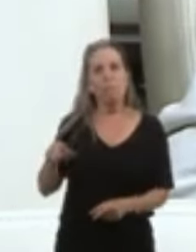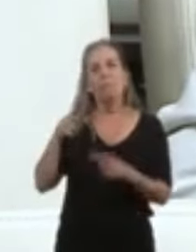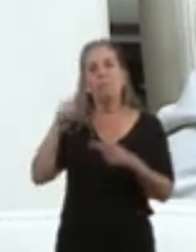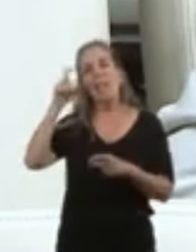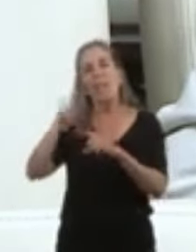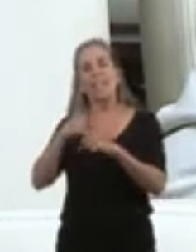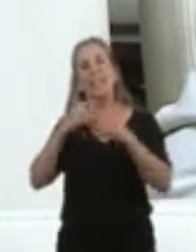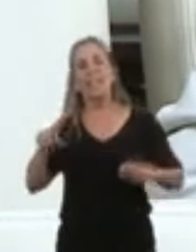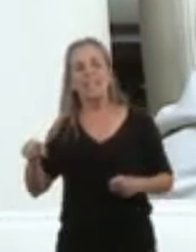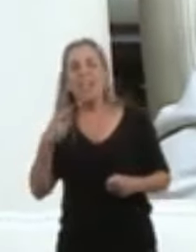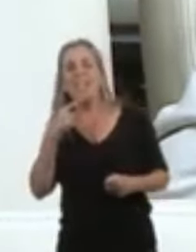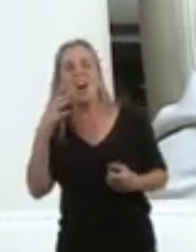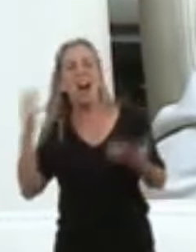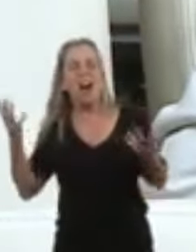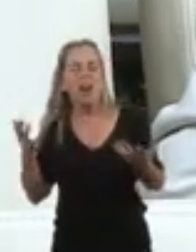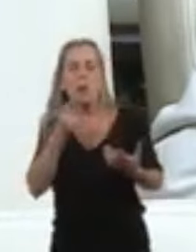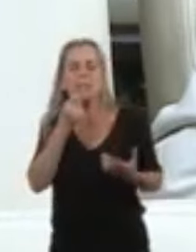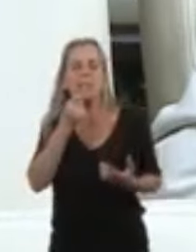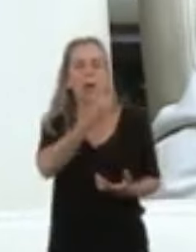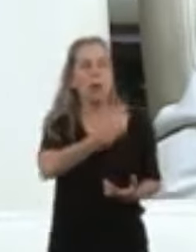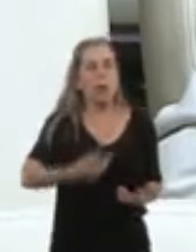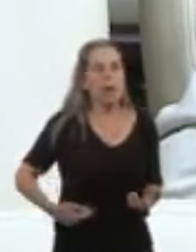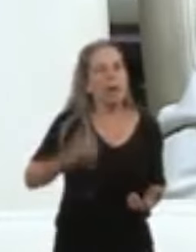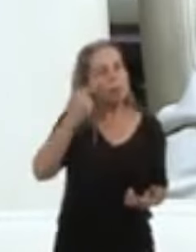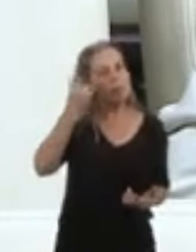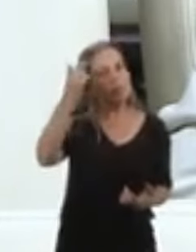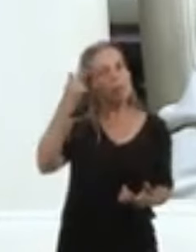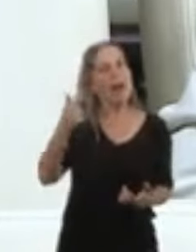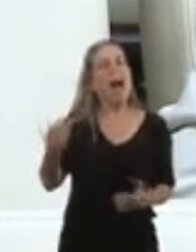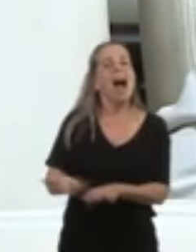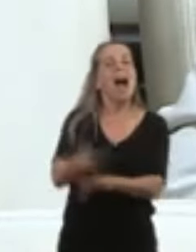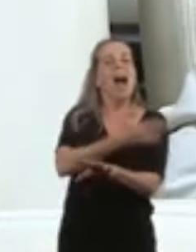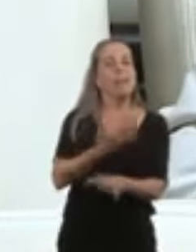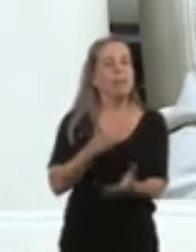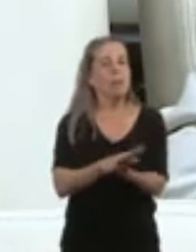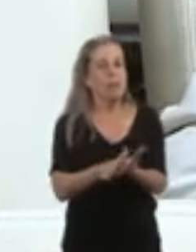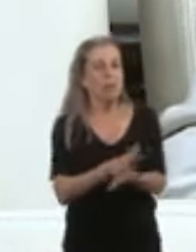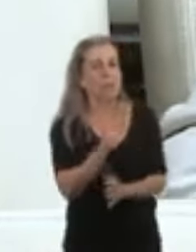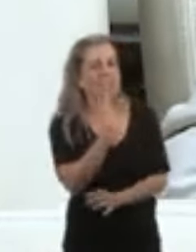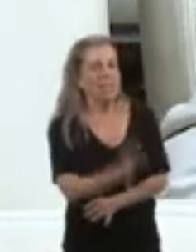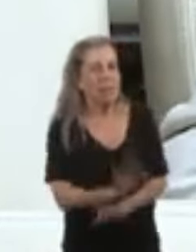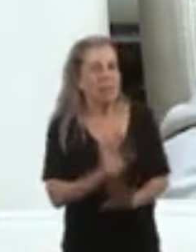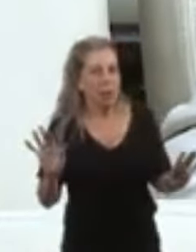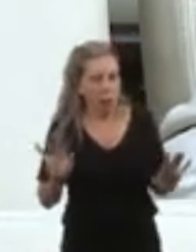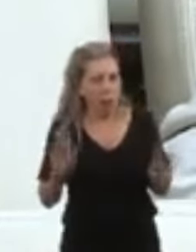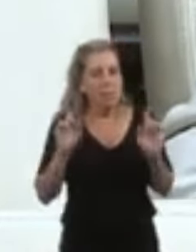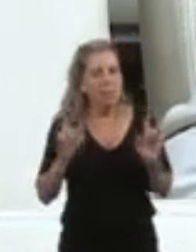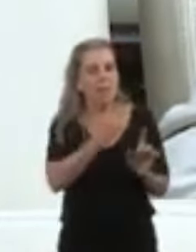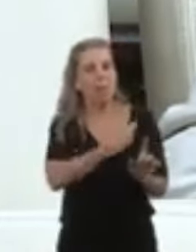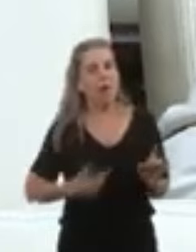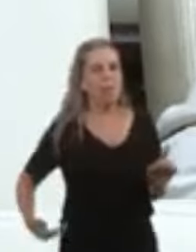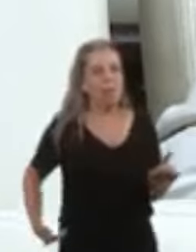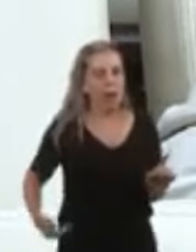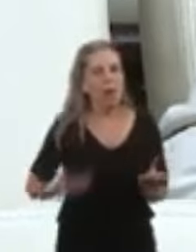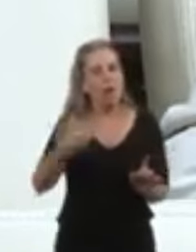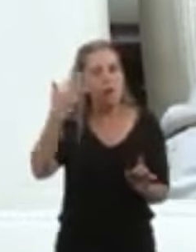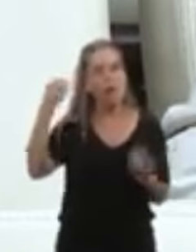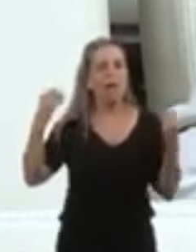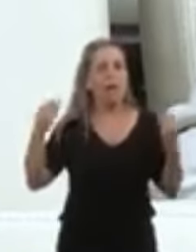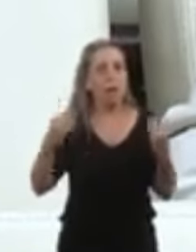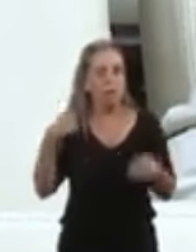ella hizo referencia que el gobierno podría previsto esta presunta falta teniendo en cuenta licitaciones que el mismo gobierno dio de baja para